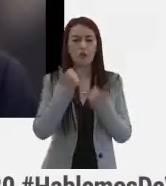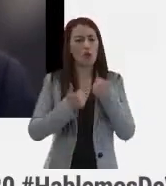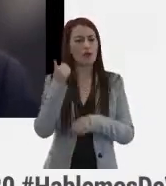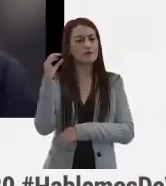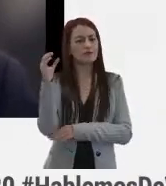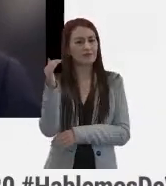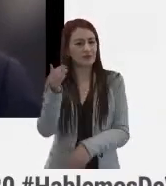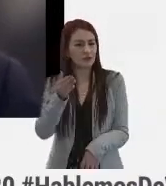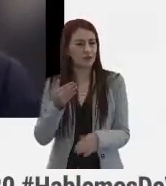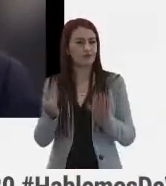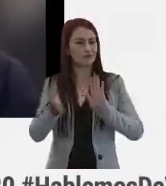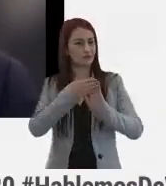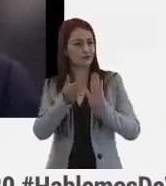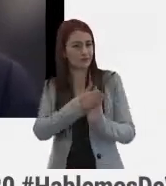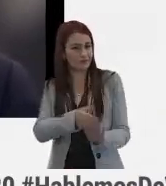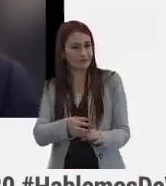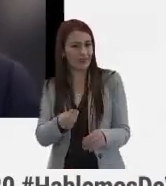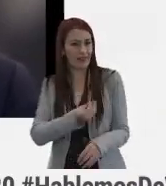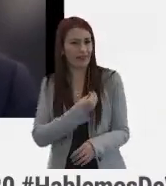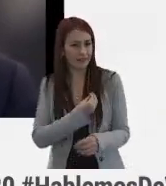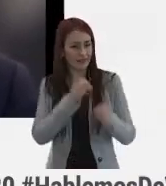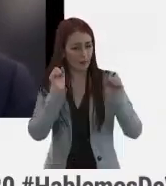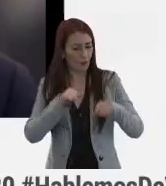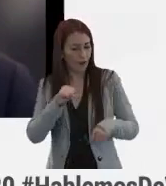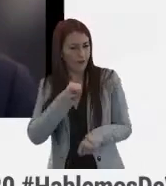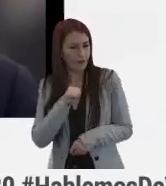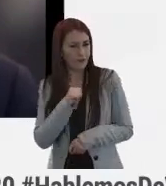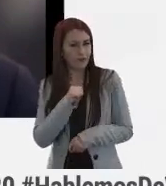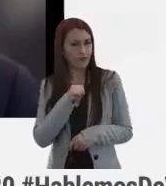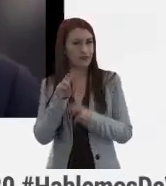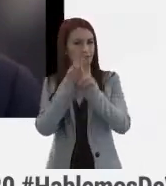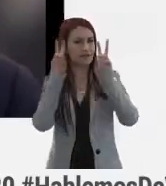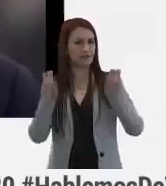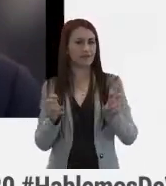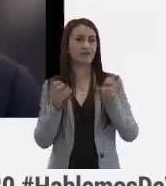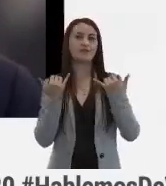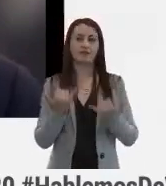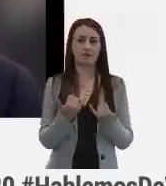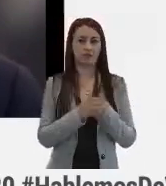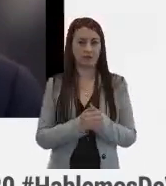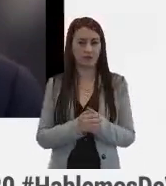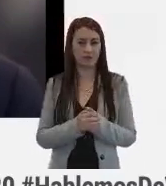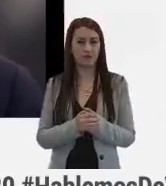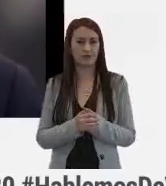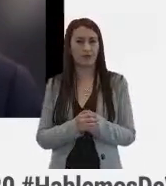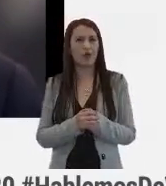política históricas por las cuales se llegó a una